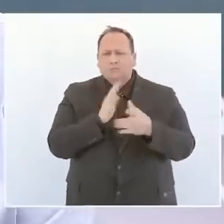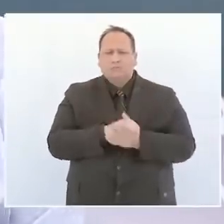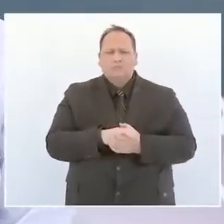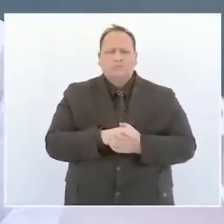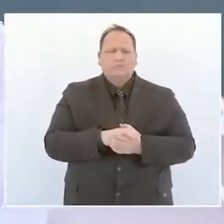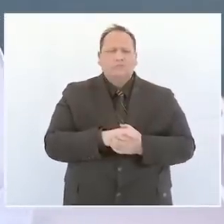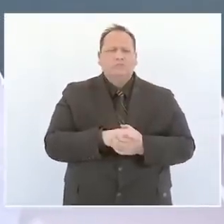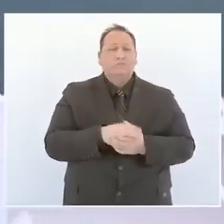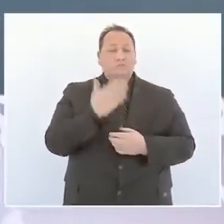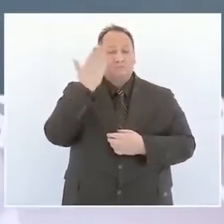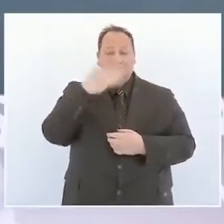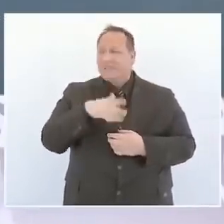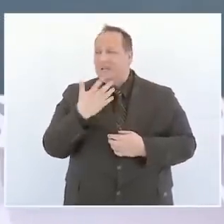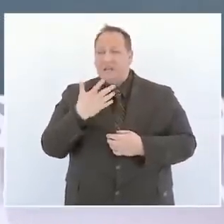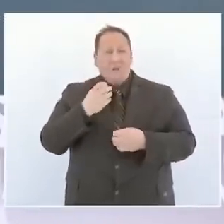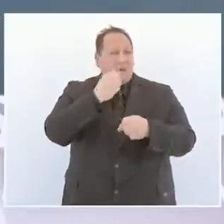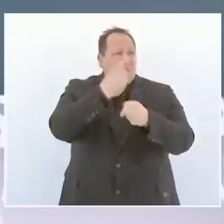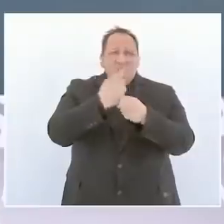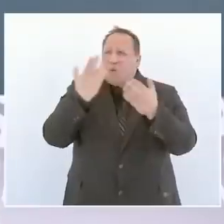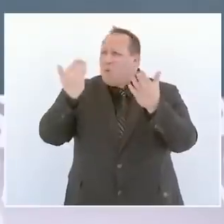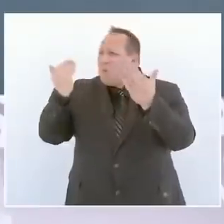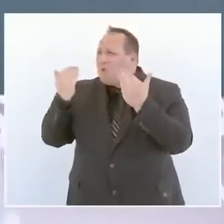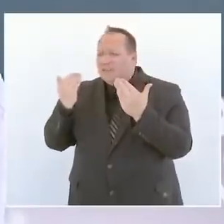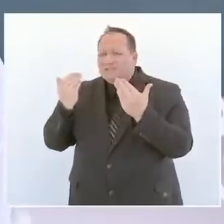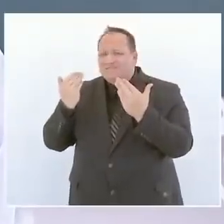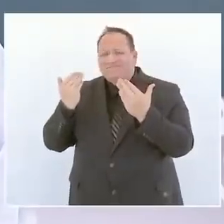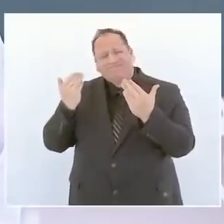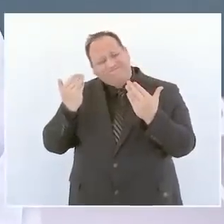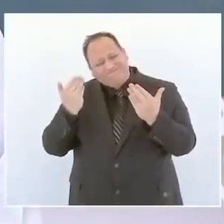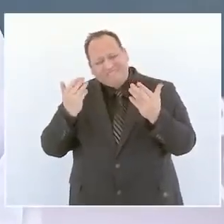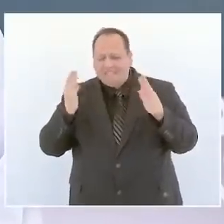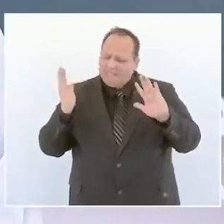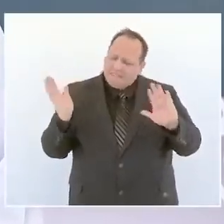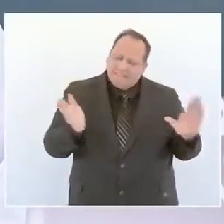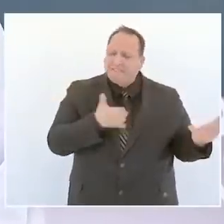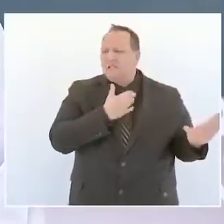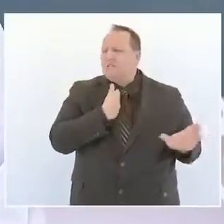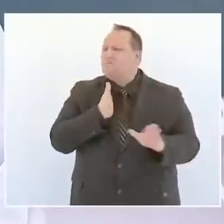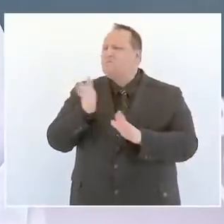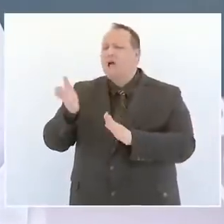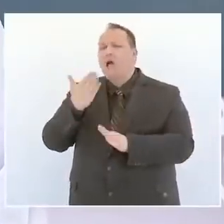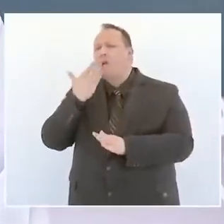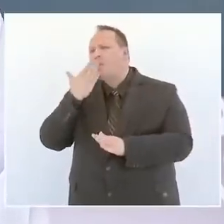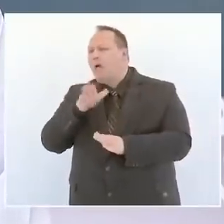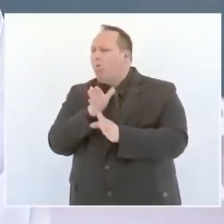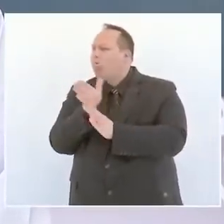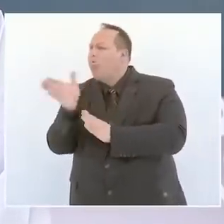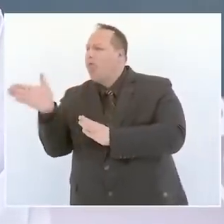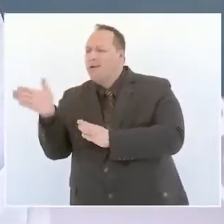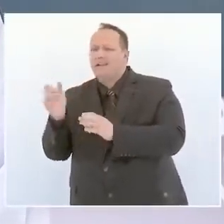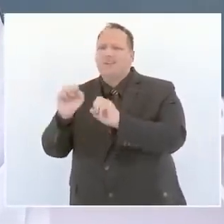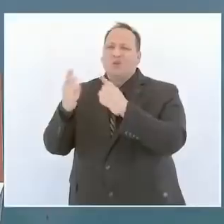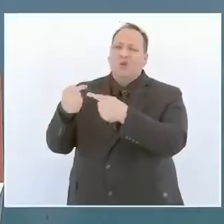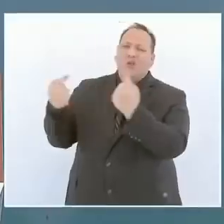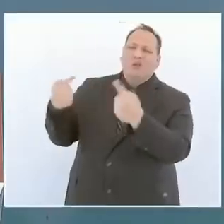por falta de oportunidades, tome el camino de las conductas